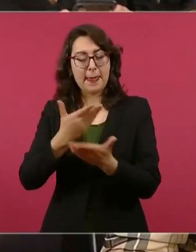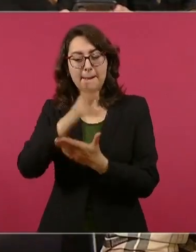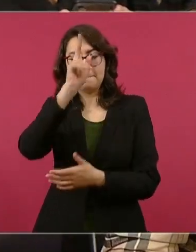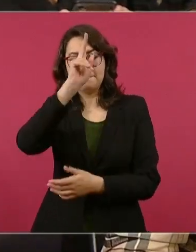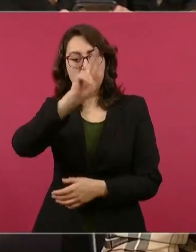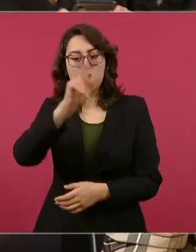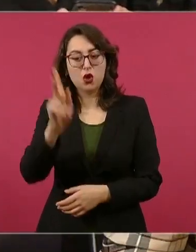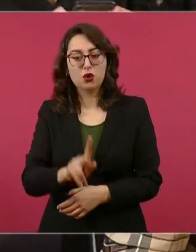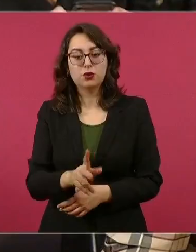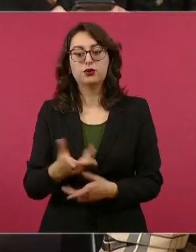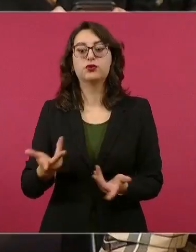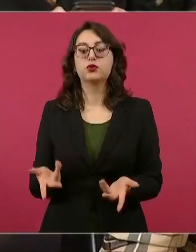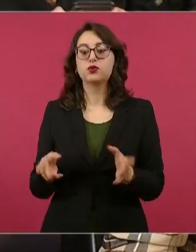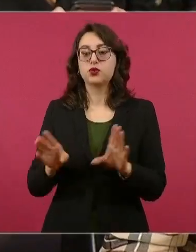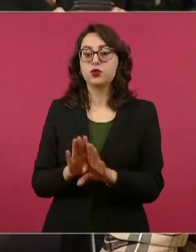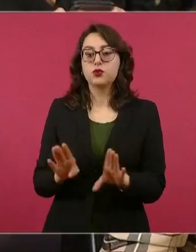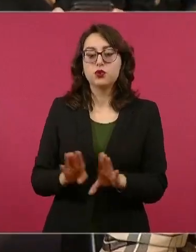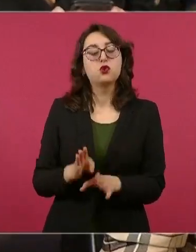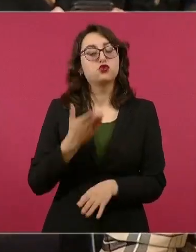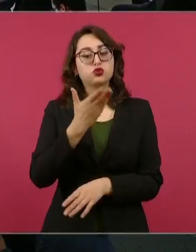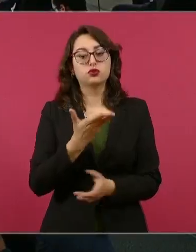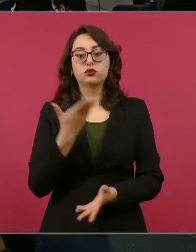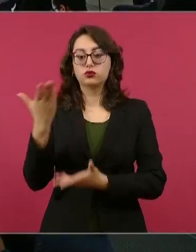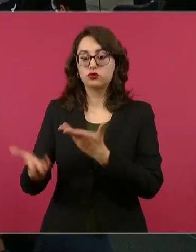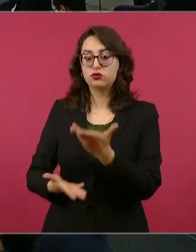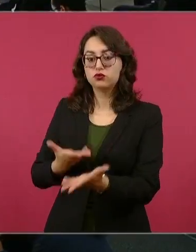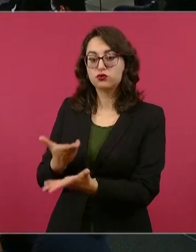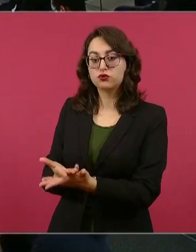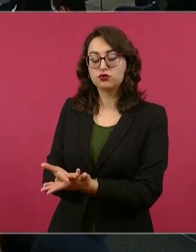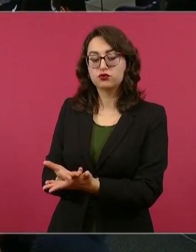¿qué le diría a los padres? ¿Lo recibiría? Sí,